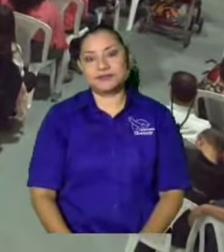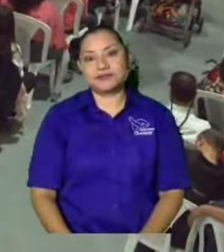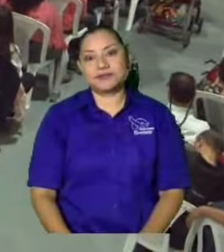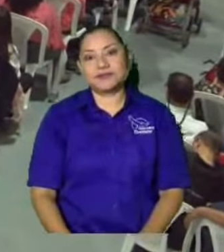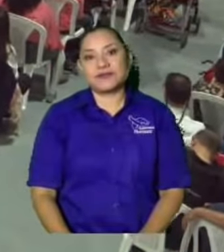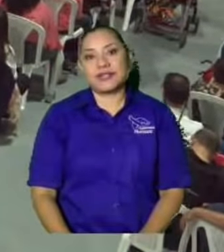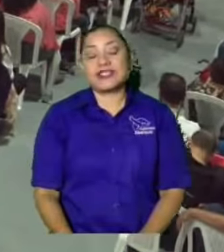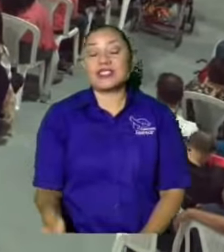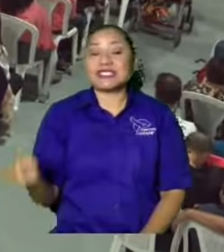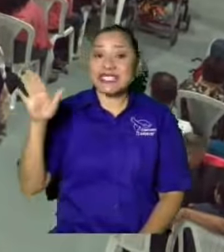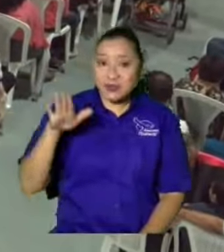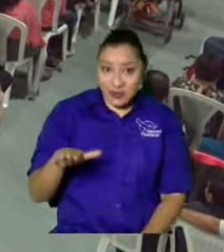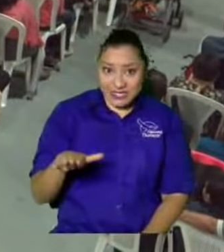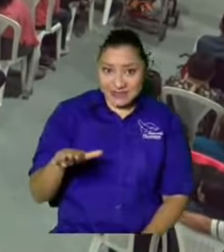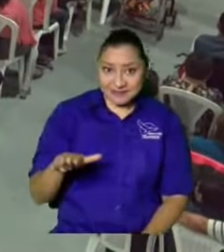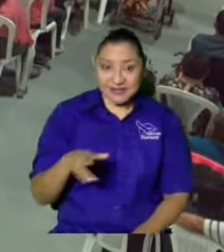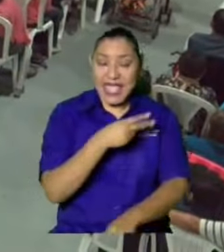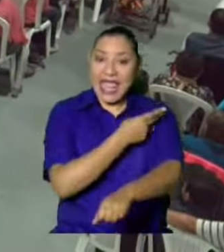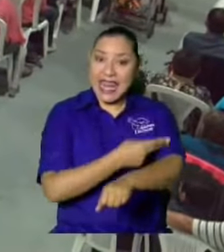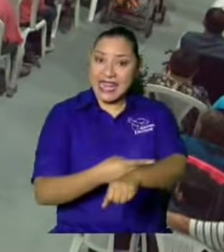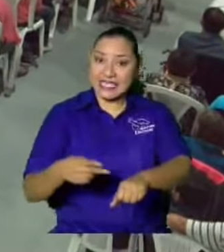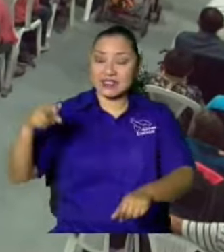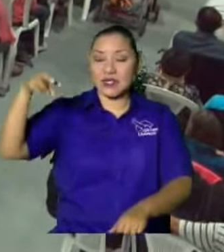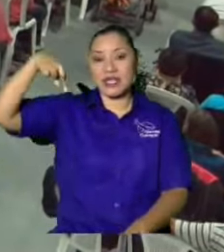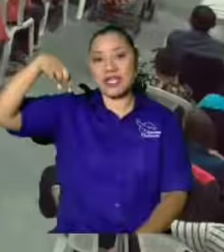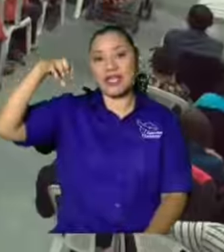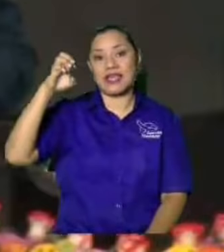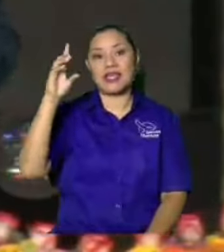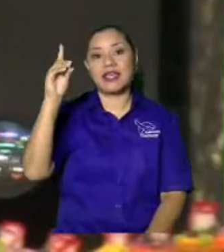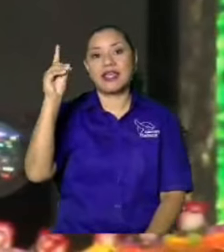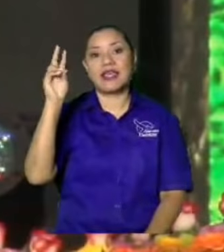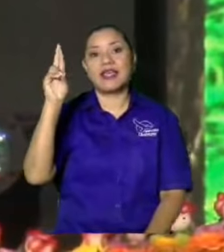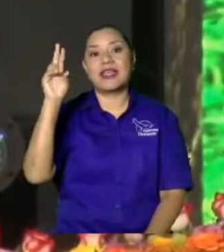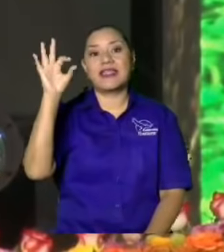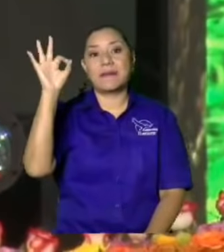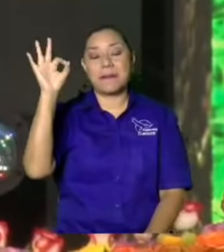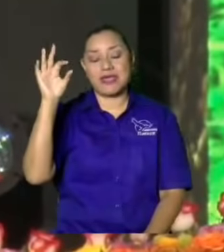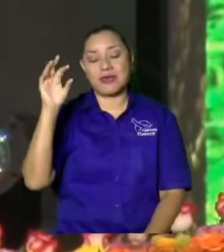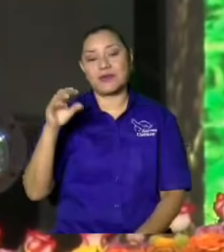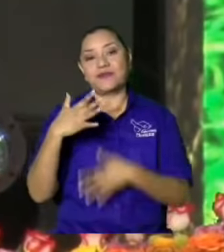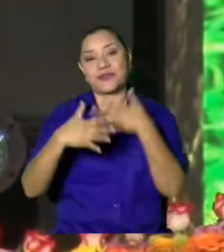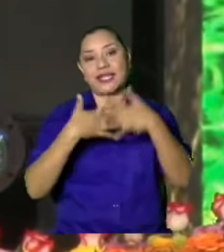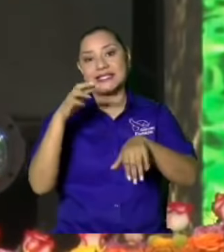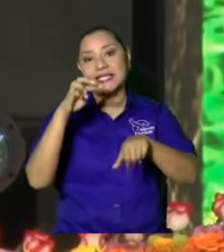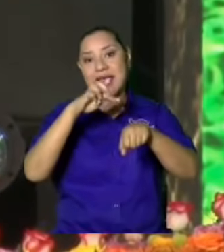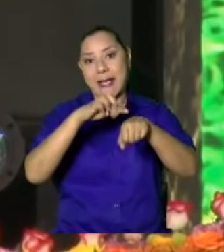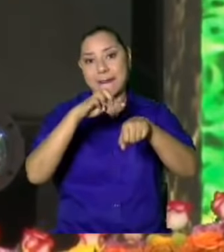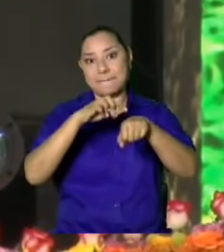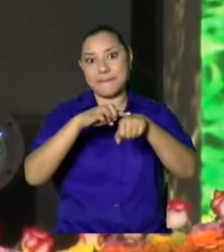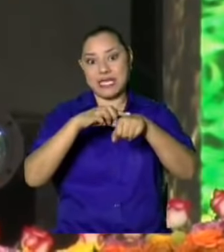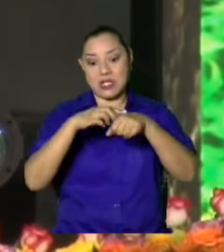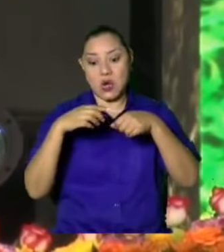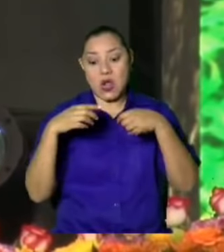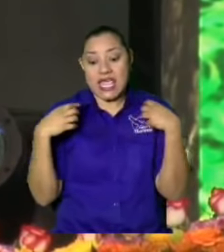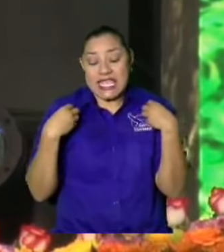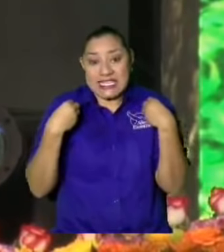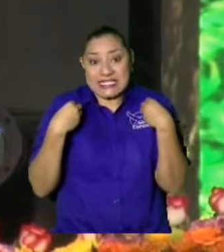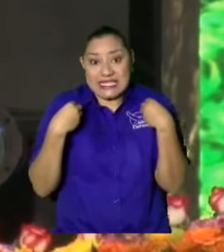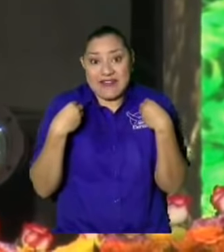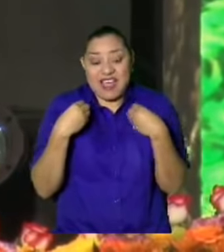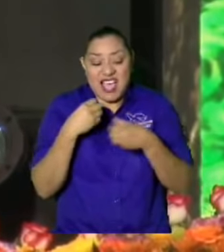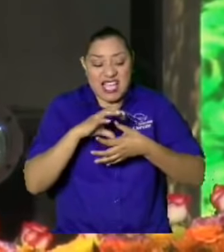sale Pedro, hermano. Ahí estaba. Mire, se quitó la ropa, atado,